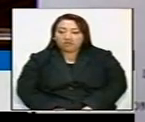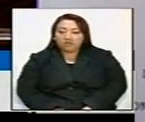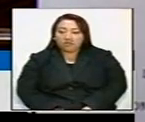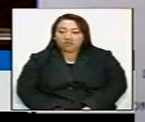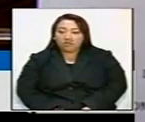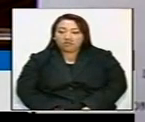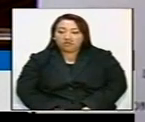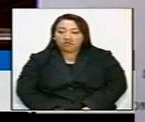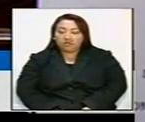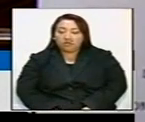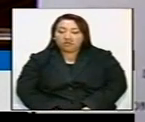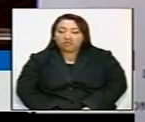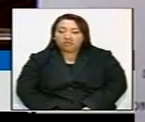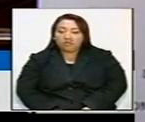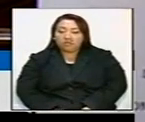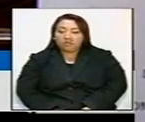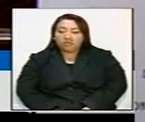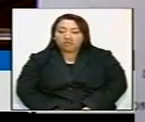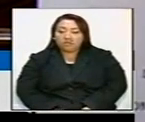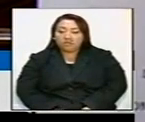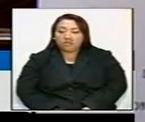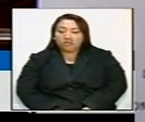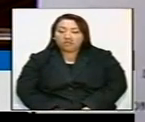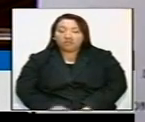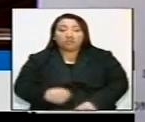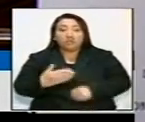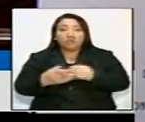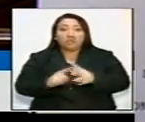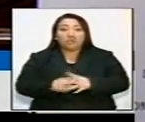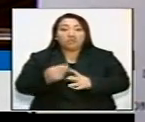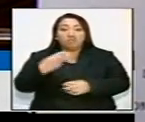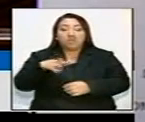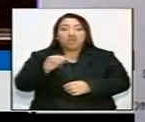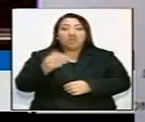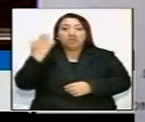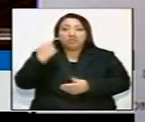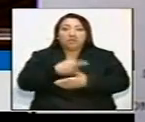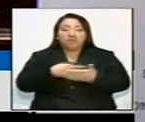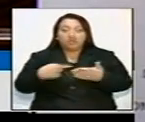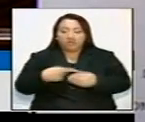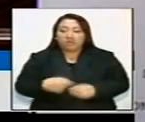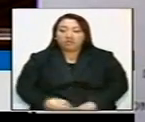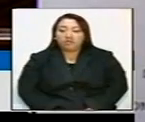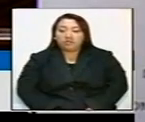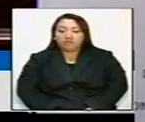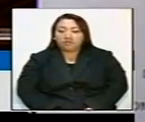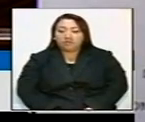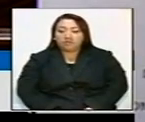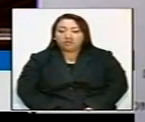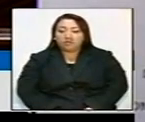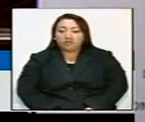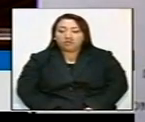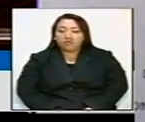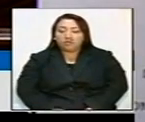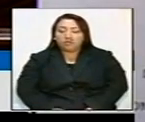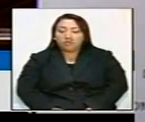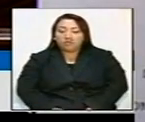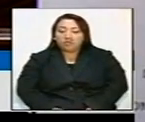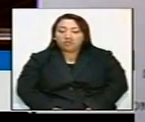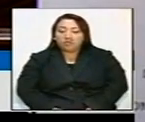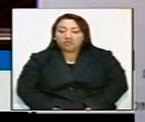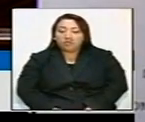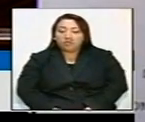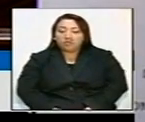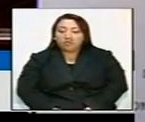el proceso que iniciamos el miércoles de la semana pasada y vamos a comenzar ya a establecer cada uno de los comités técnicos